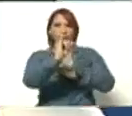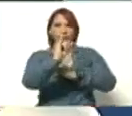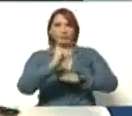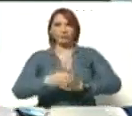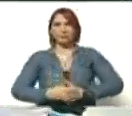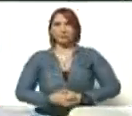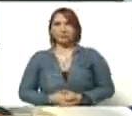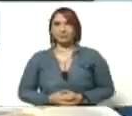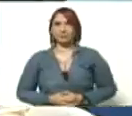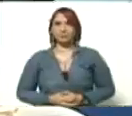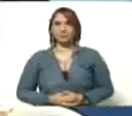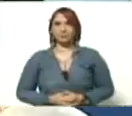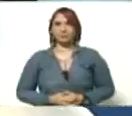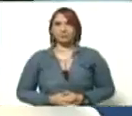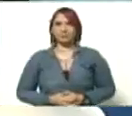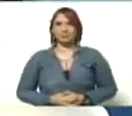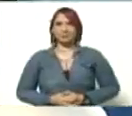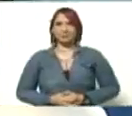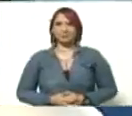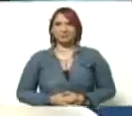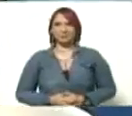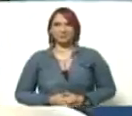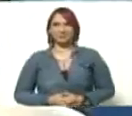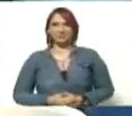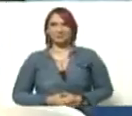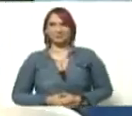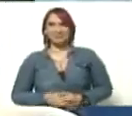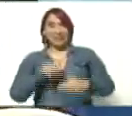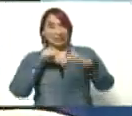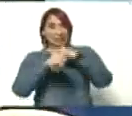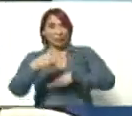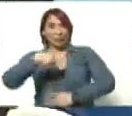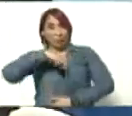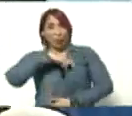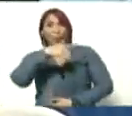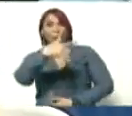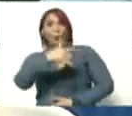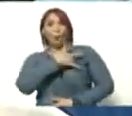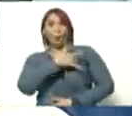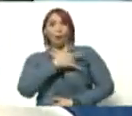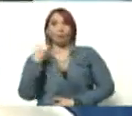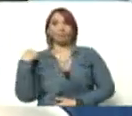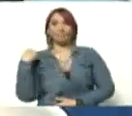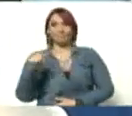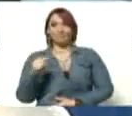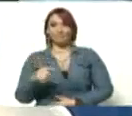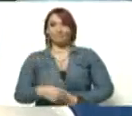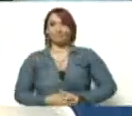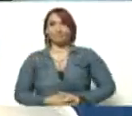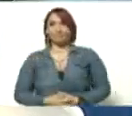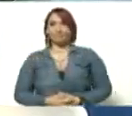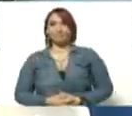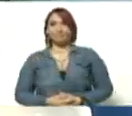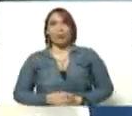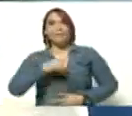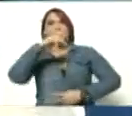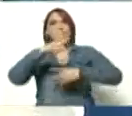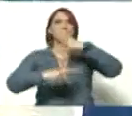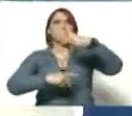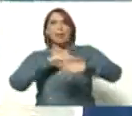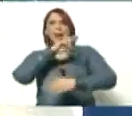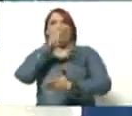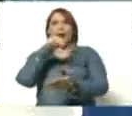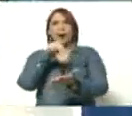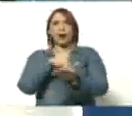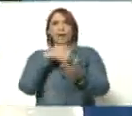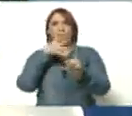de las Telecomunicaciones e Informática. Bueno, dentro de nuestra universidad tenemos dos PNF, o Plan Nacional de Formación, como